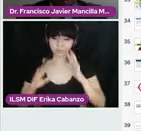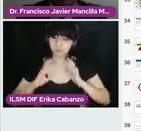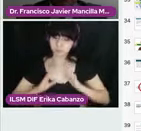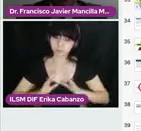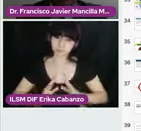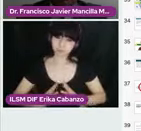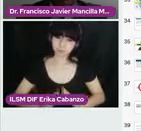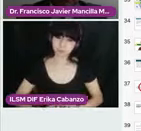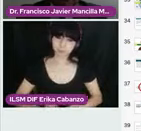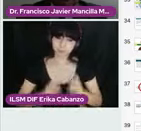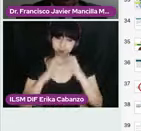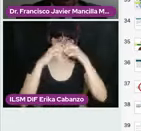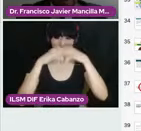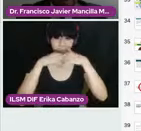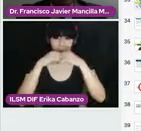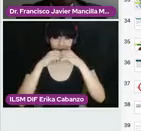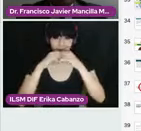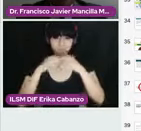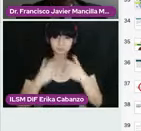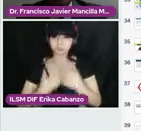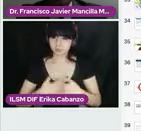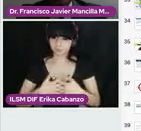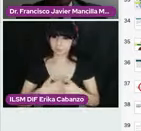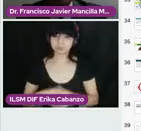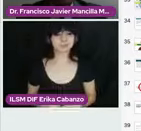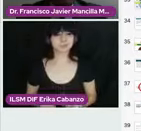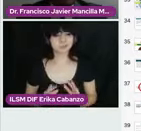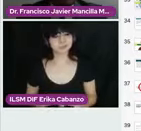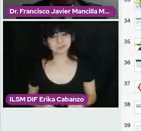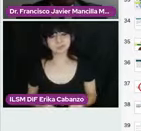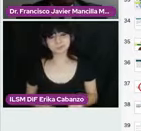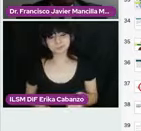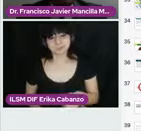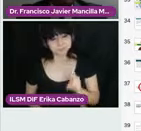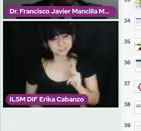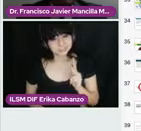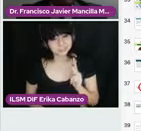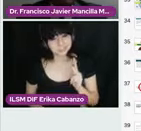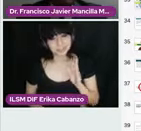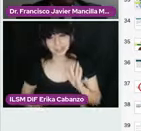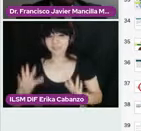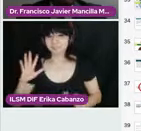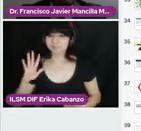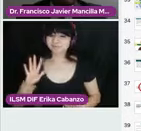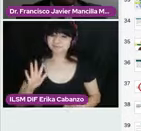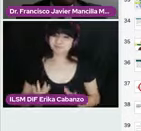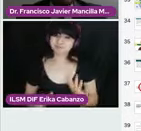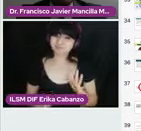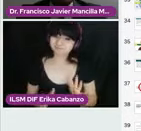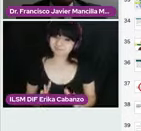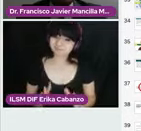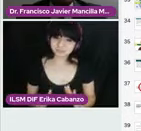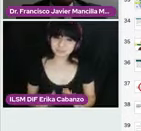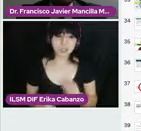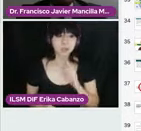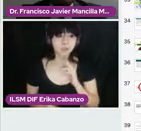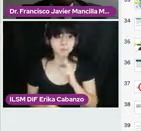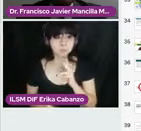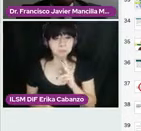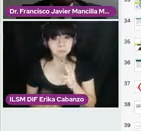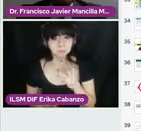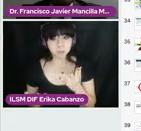respuesta neuronal, ¿sí? Son los que dan algún resultado, tienen un mejor efecto, sobre todo